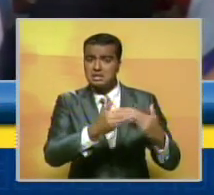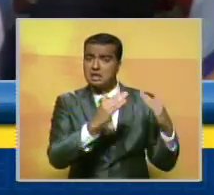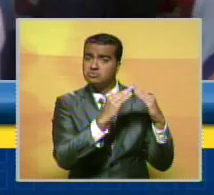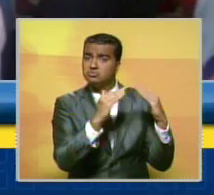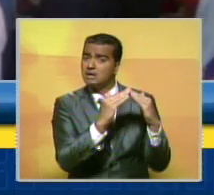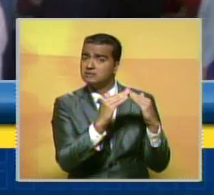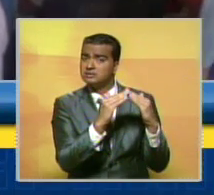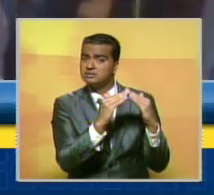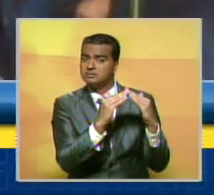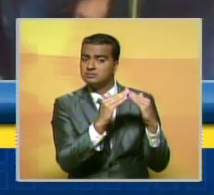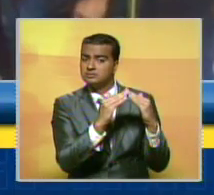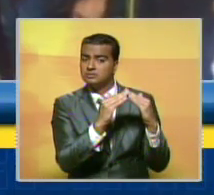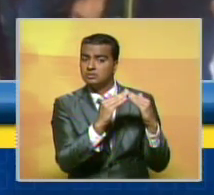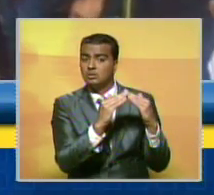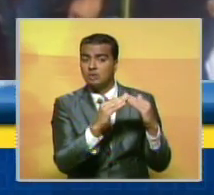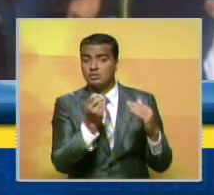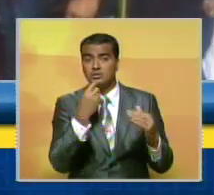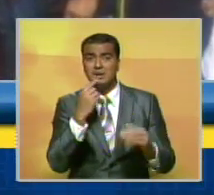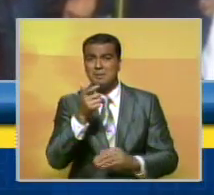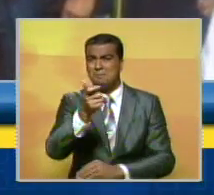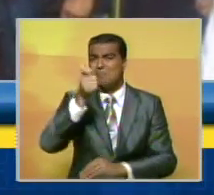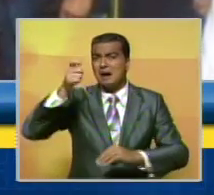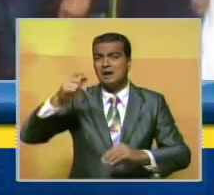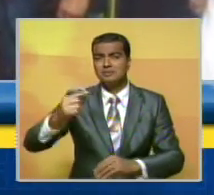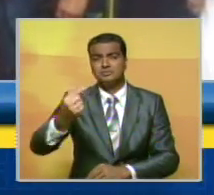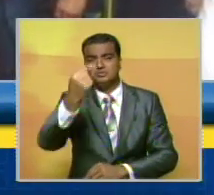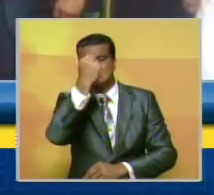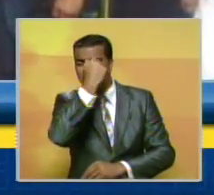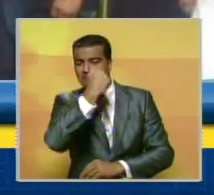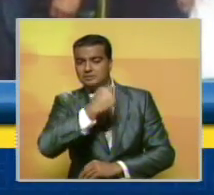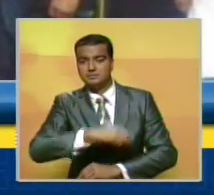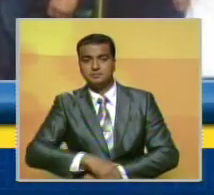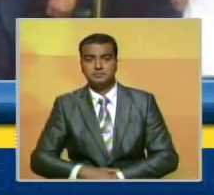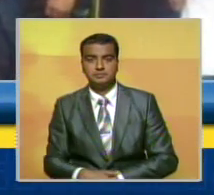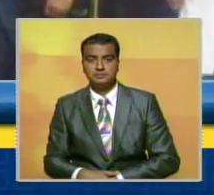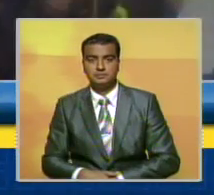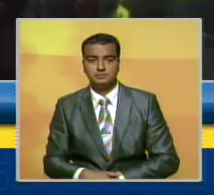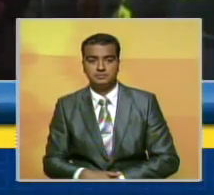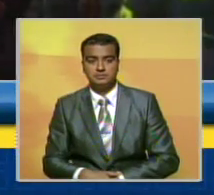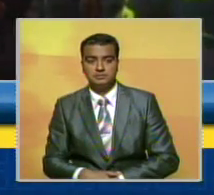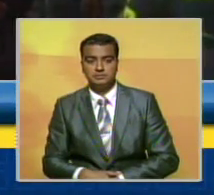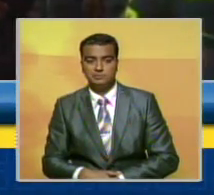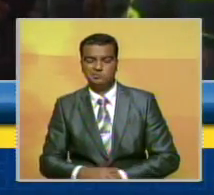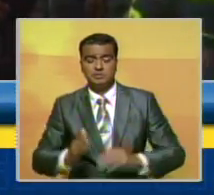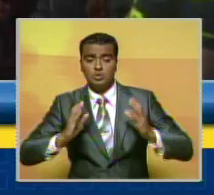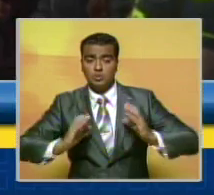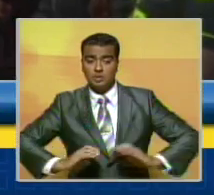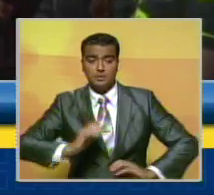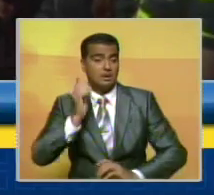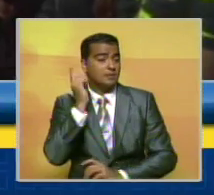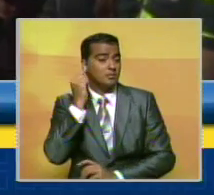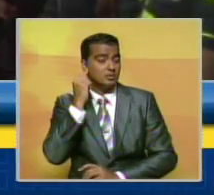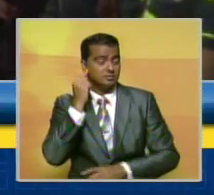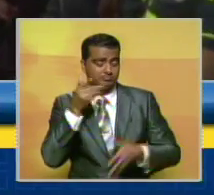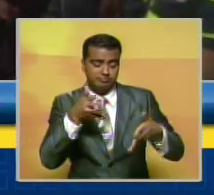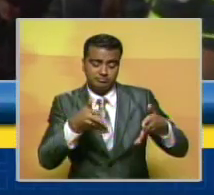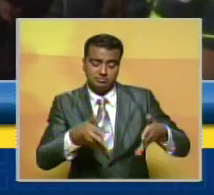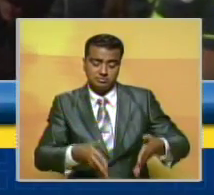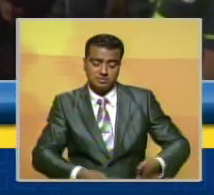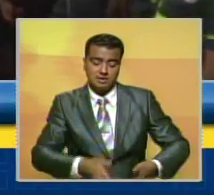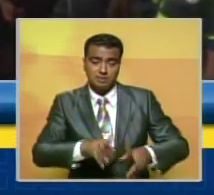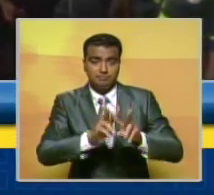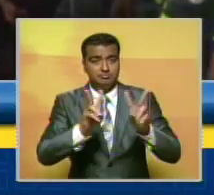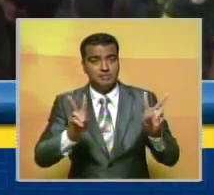municipio de Naguanagua cuando habría sido alcanzada por una bala de perdigón. Los restos de Moreno fueron trasladados al cementerio donde le